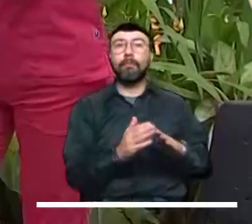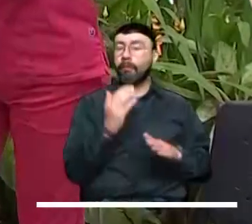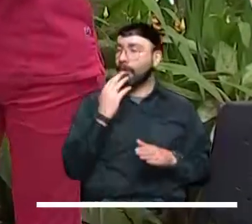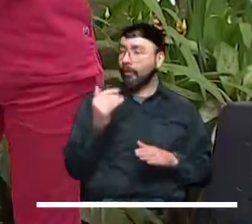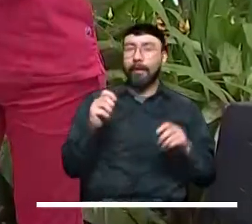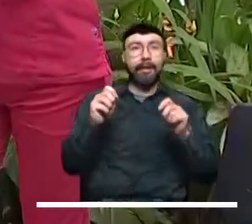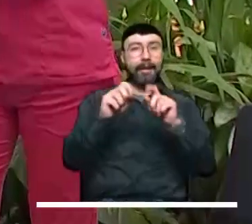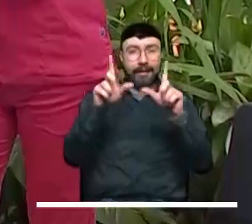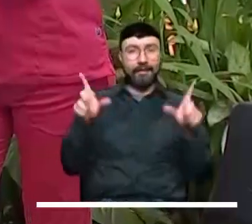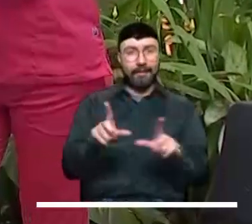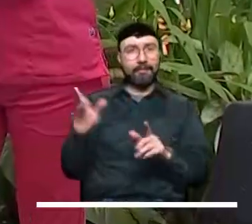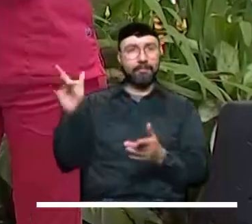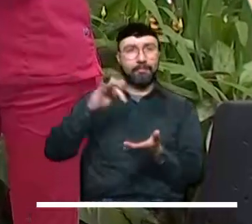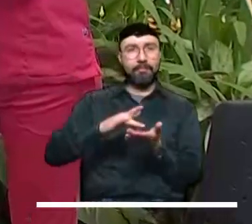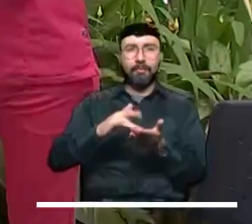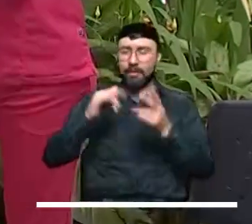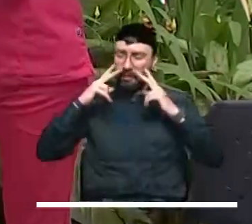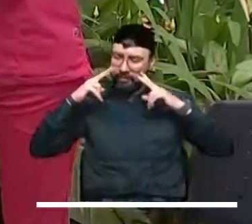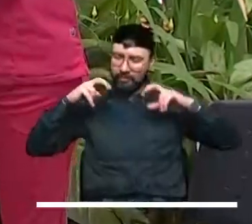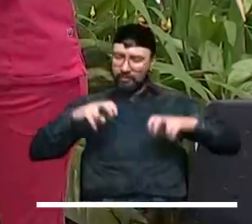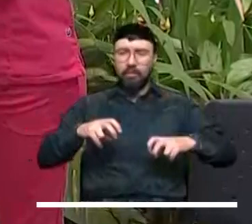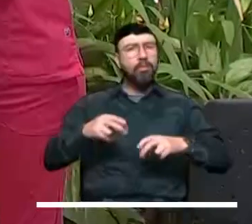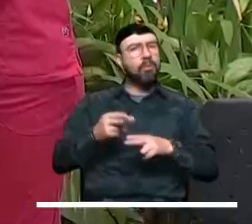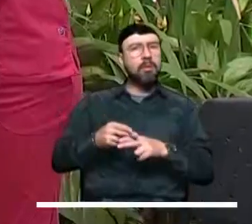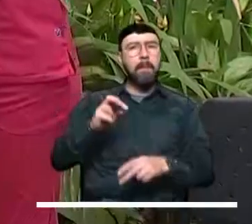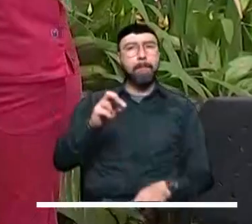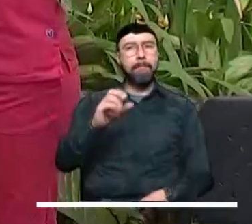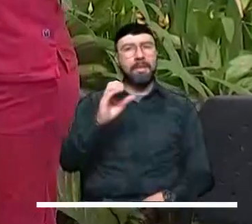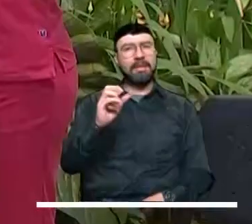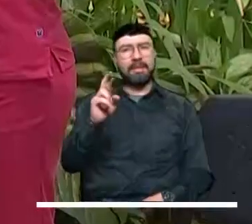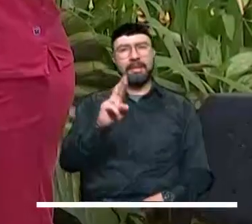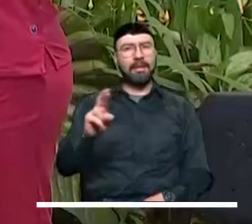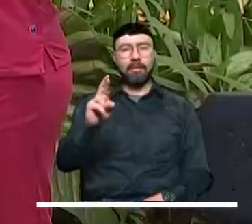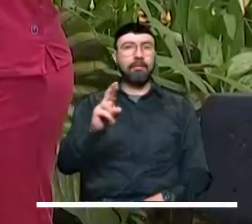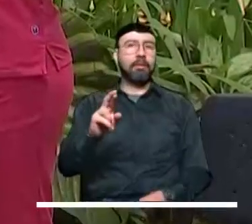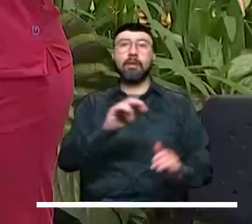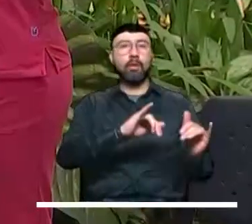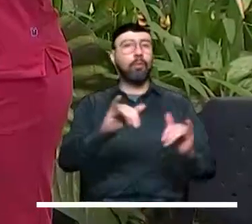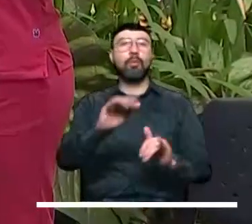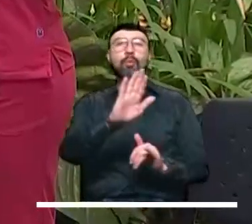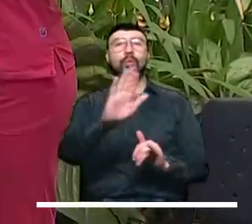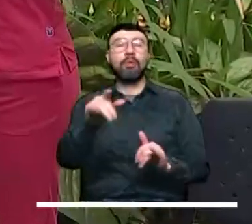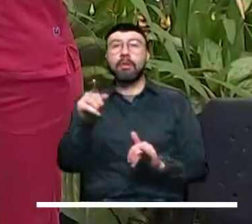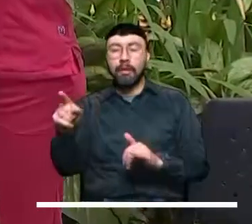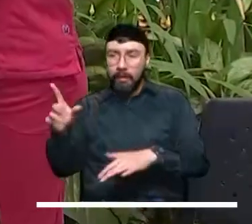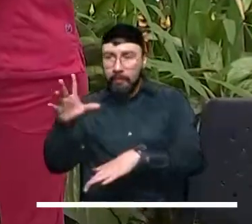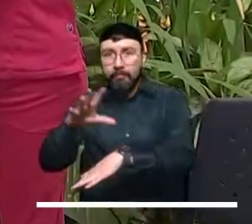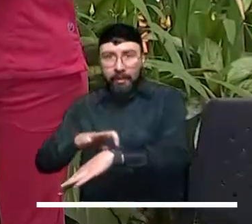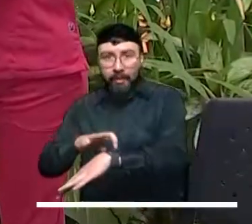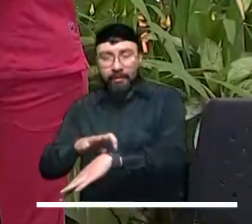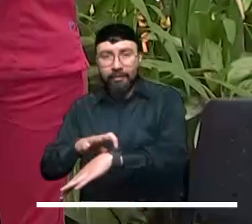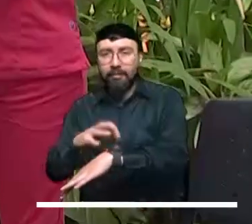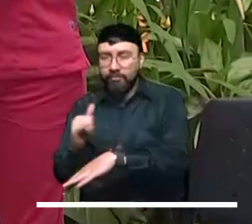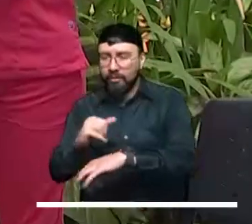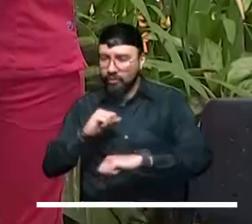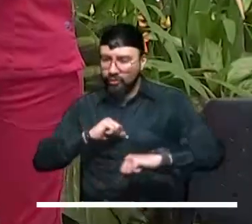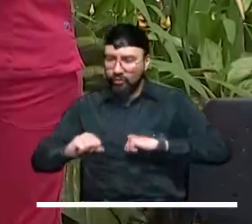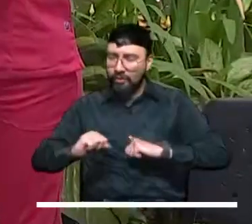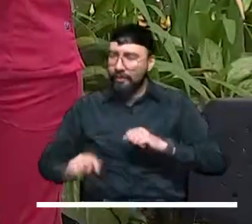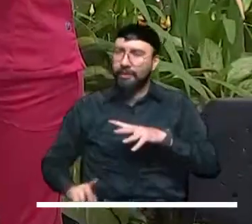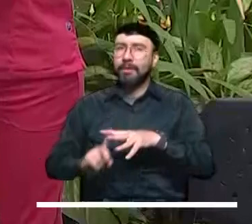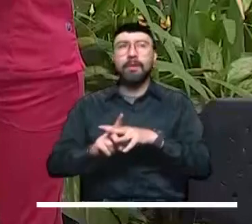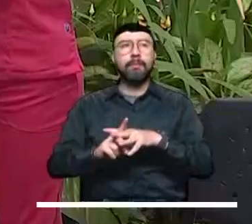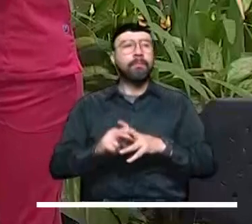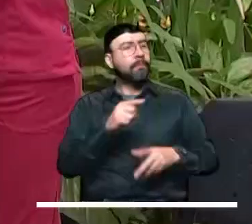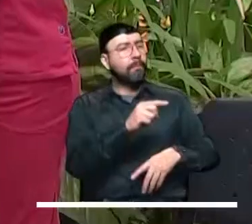apoyamos en el laboratorio muy importante se llama PCR, que igual lo necesitan ustedes mucho en el concepto de la medicina funcional. El